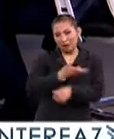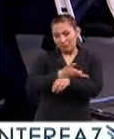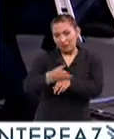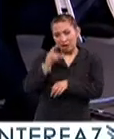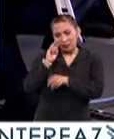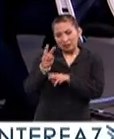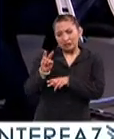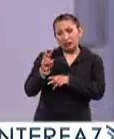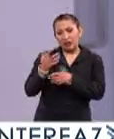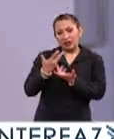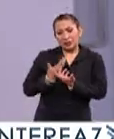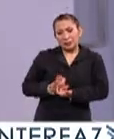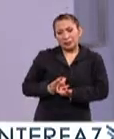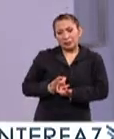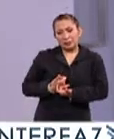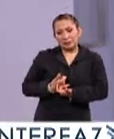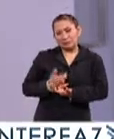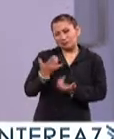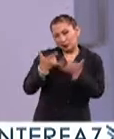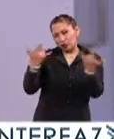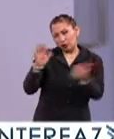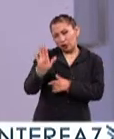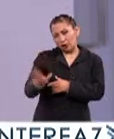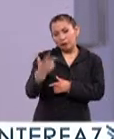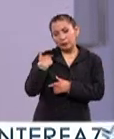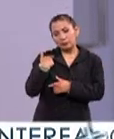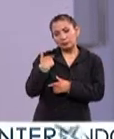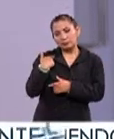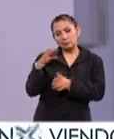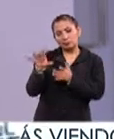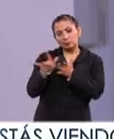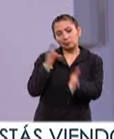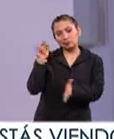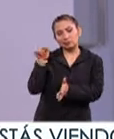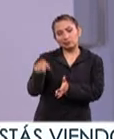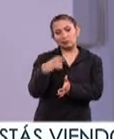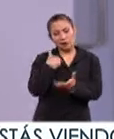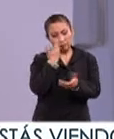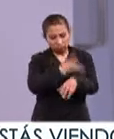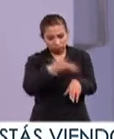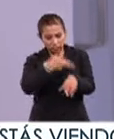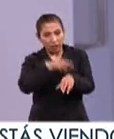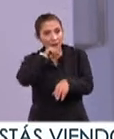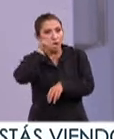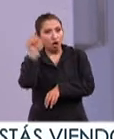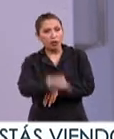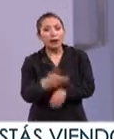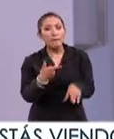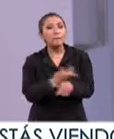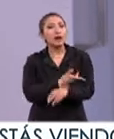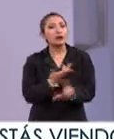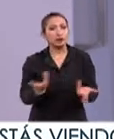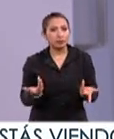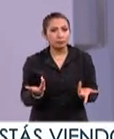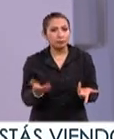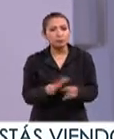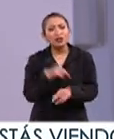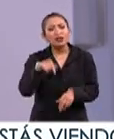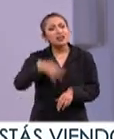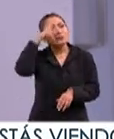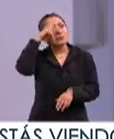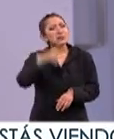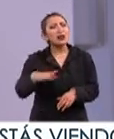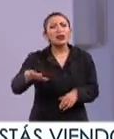enfocar esta parte, digamos, incentiva para poder generar una solución rápida, ¿no? ¿Qué pasa? ¿Por qué en